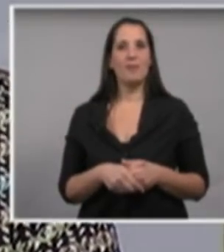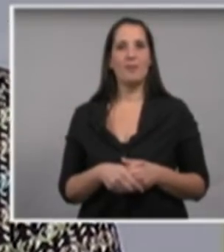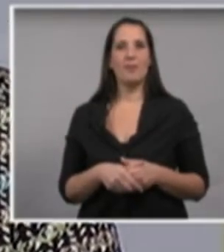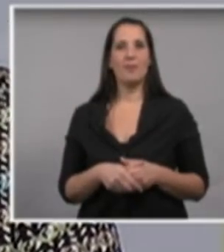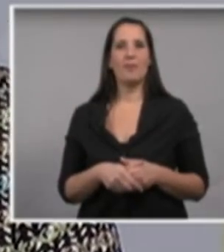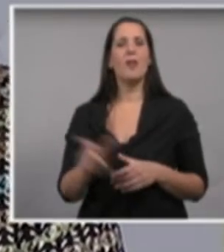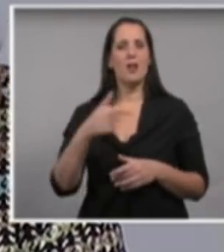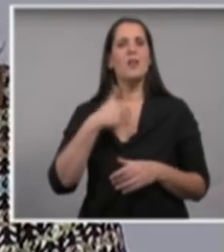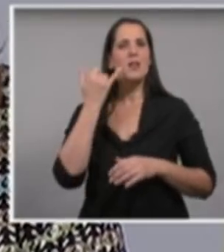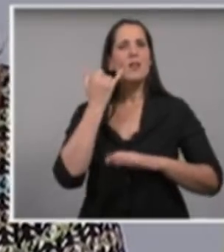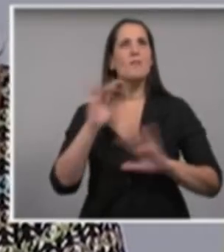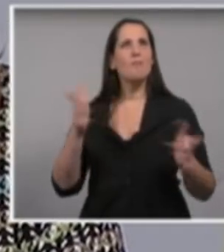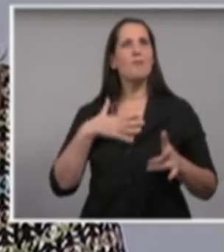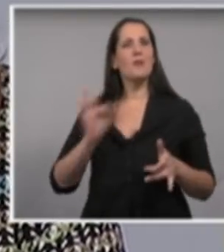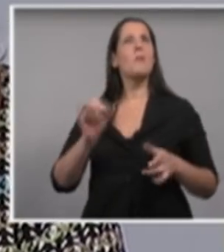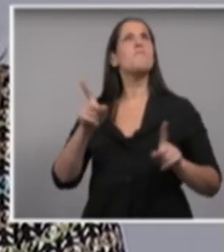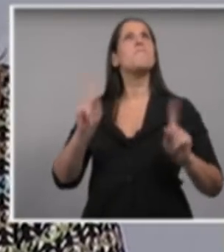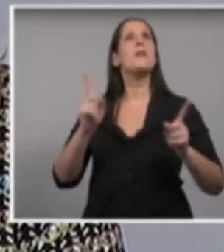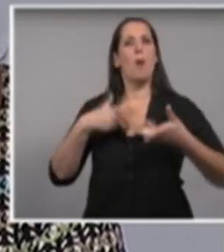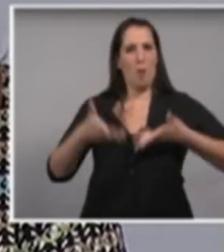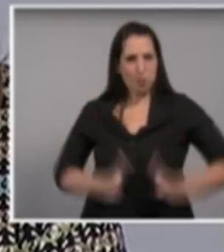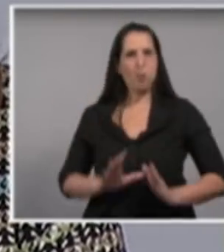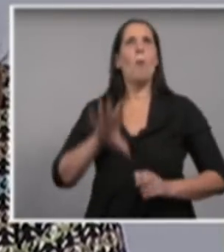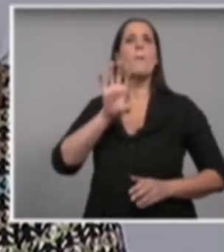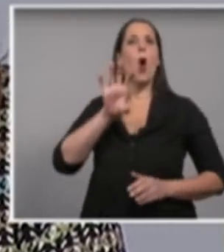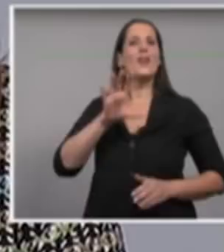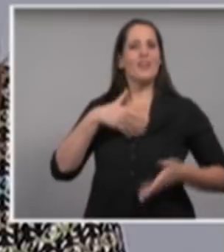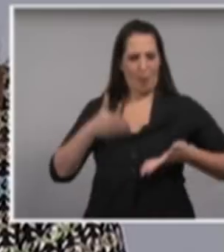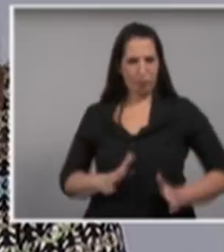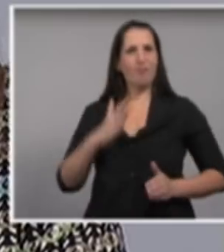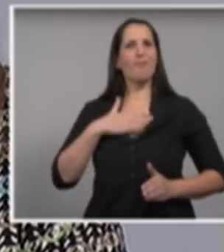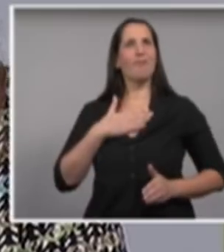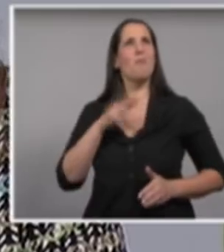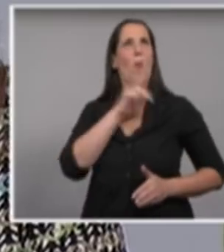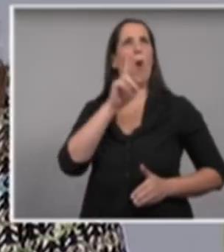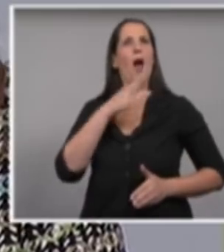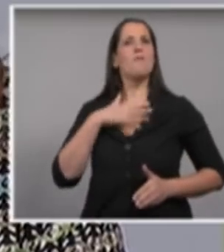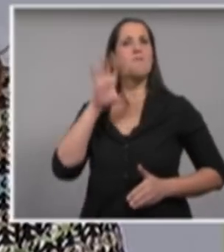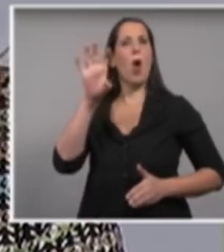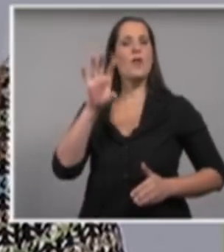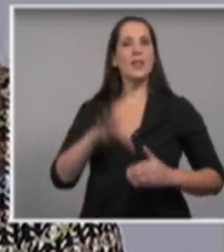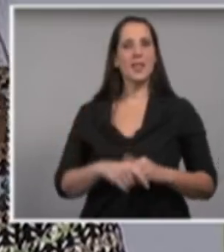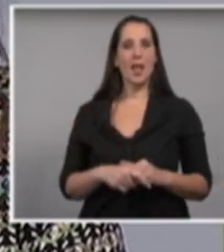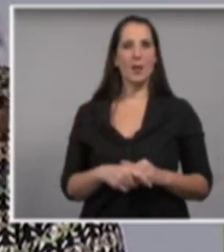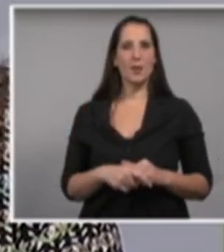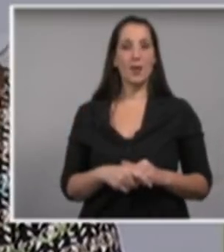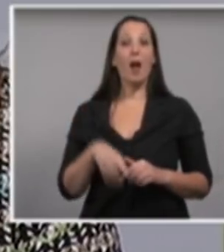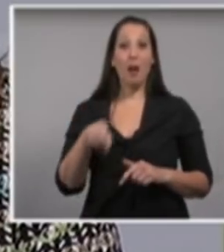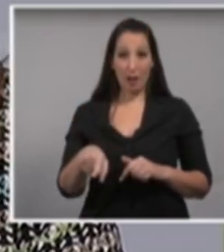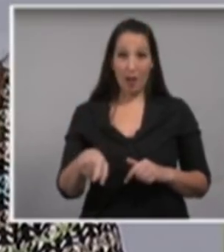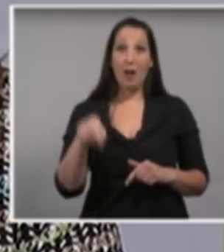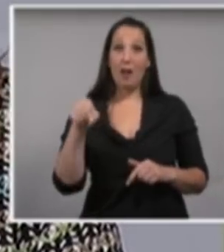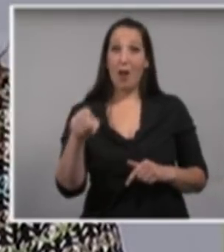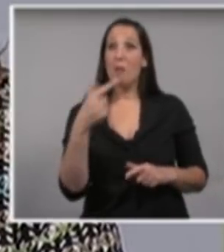lo sé como compromisiana, como mujer del interior que les decía recién, del país profundo. Podés tener el mejor gobernador,